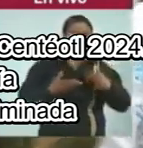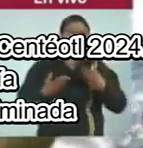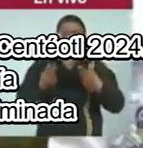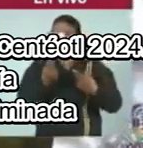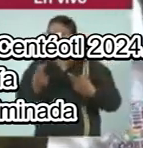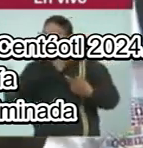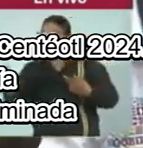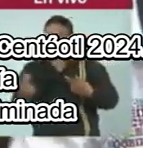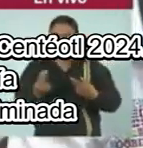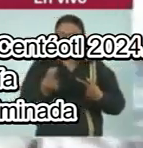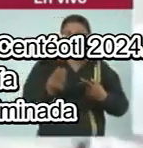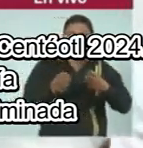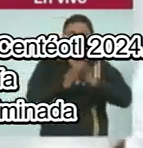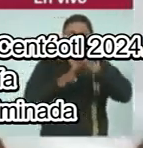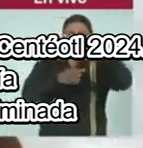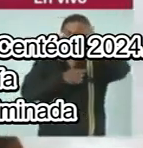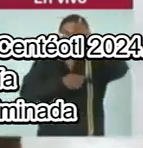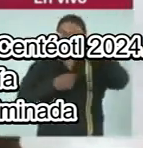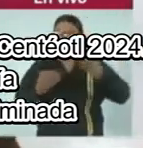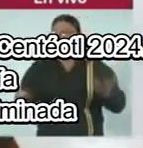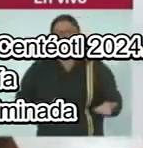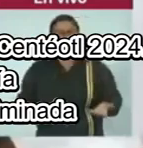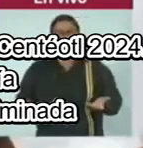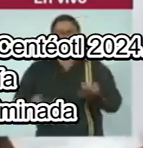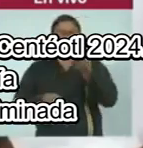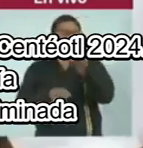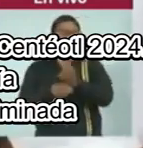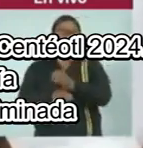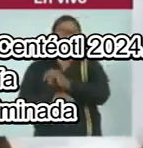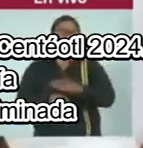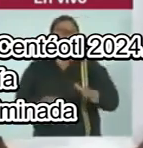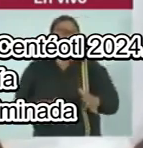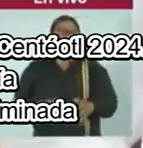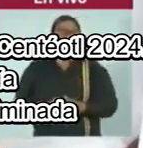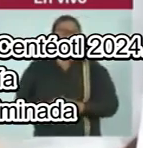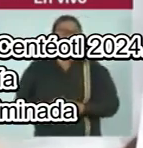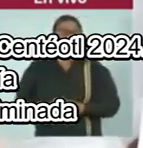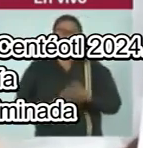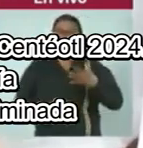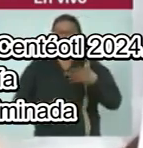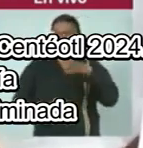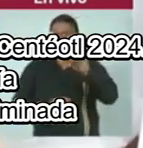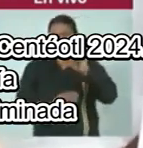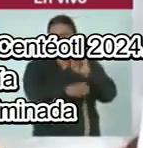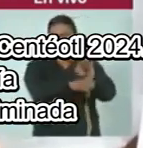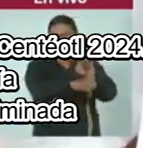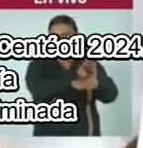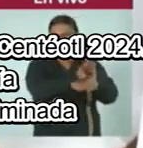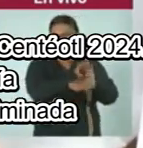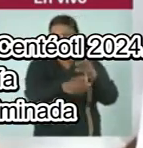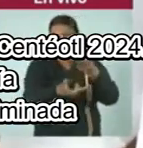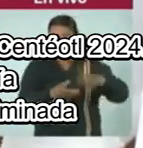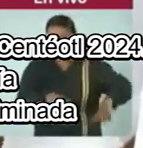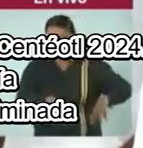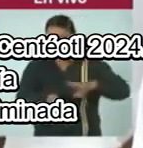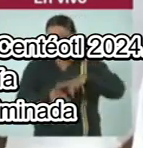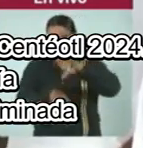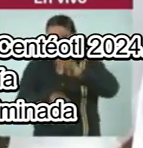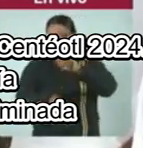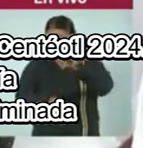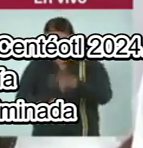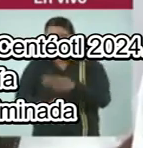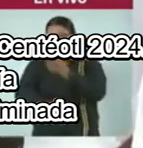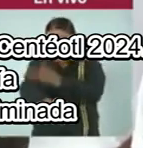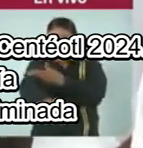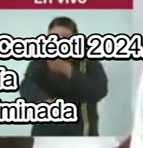ellos ahí con el paraguas y no lo estoy vendiendo eso es lo que pasó eh cada